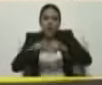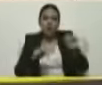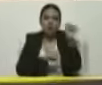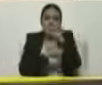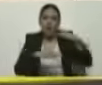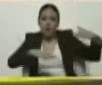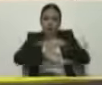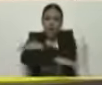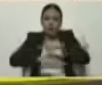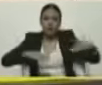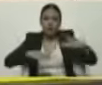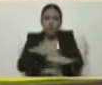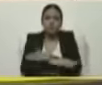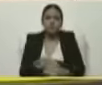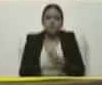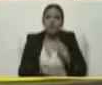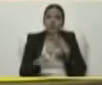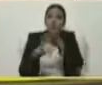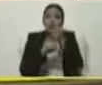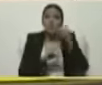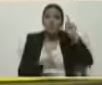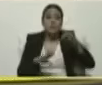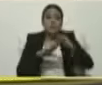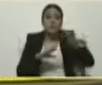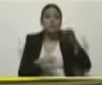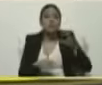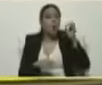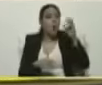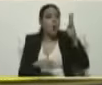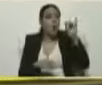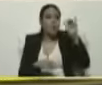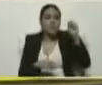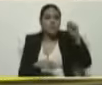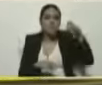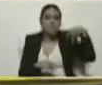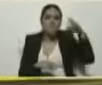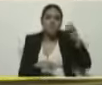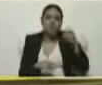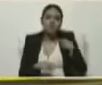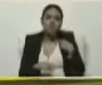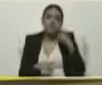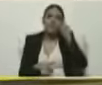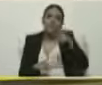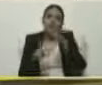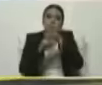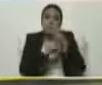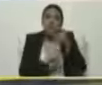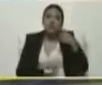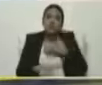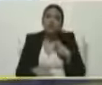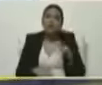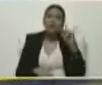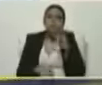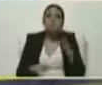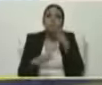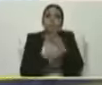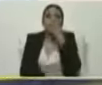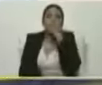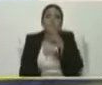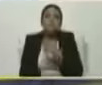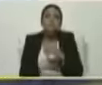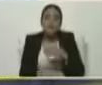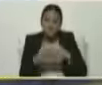del municipio Obispo, Azuaje, el obispo histórico, hermoso, lo quiero visitar pronto,